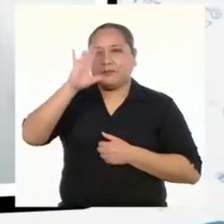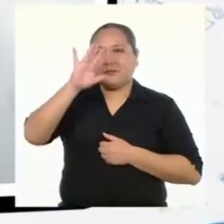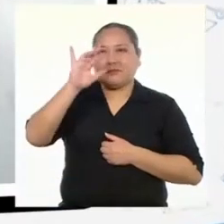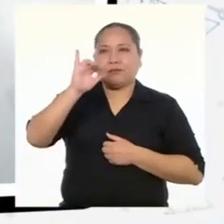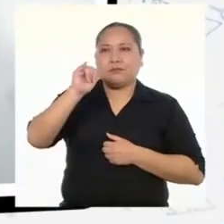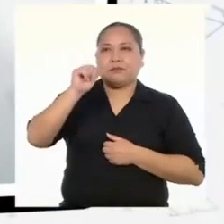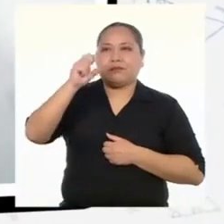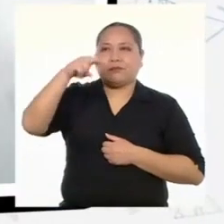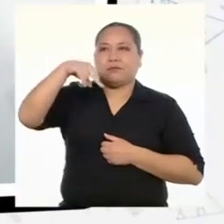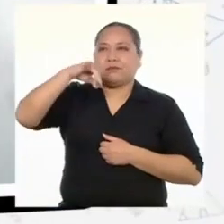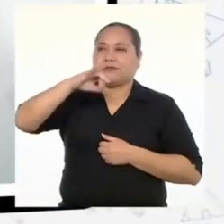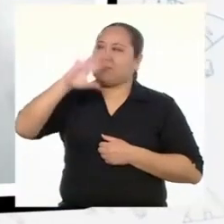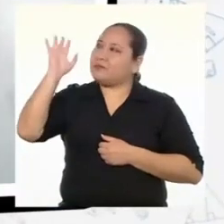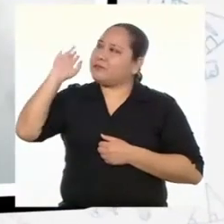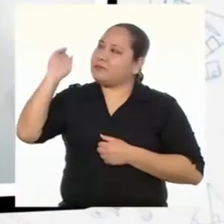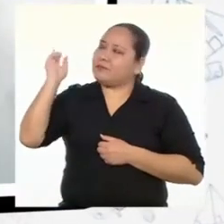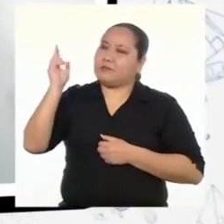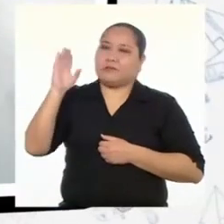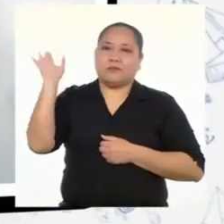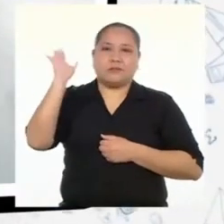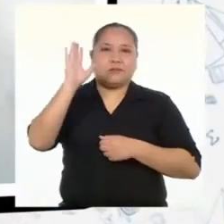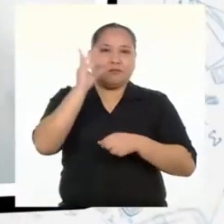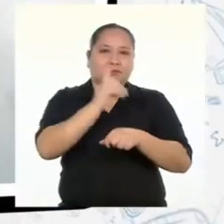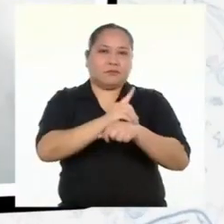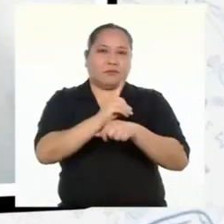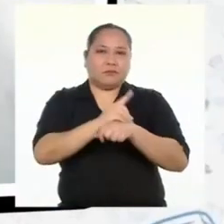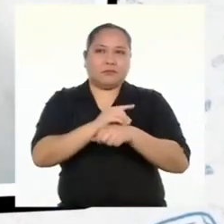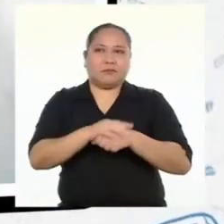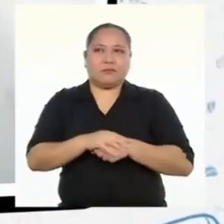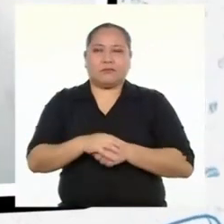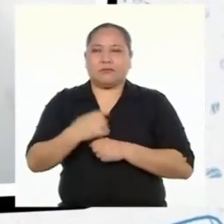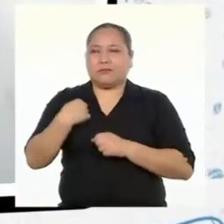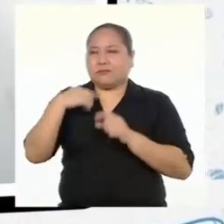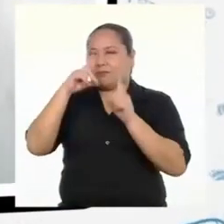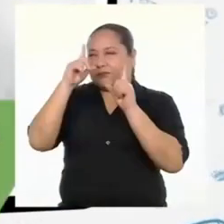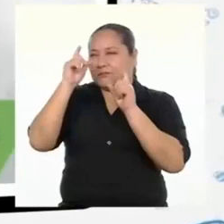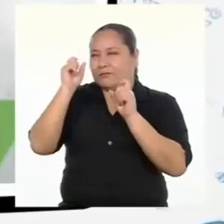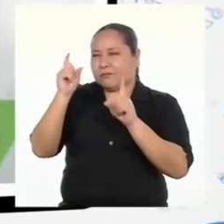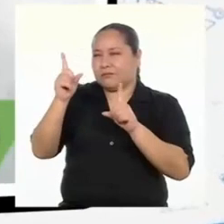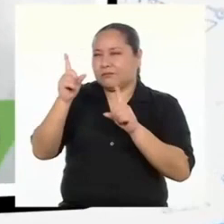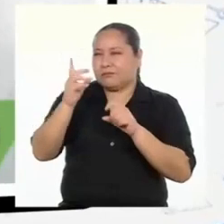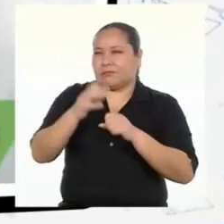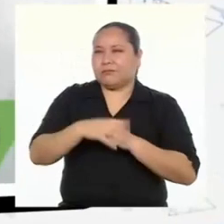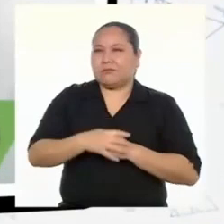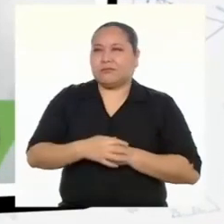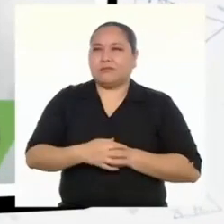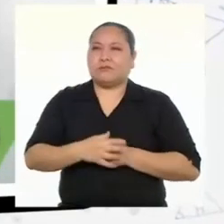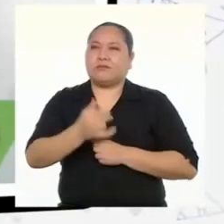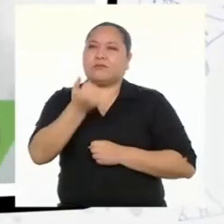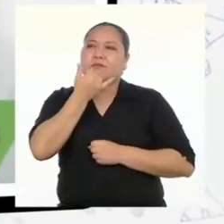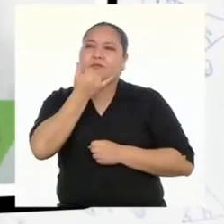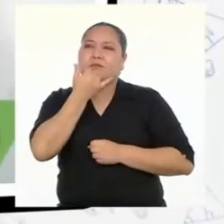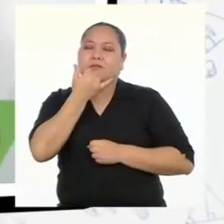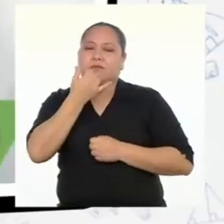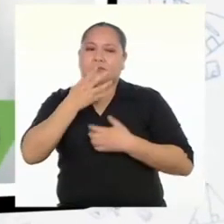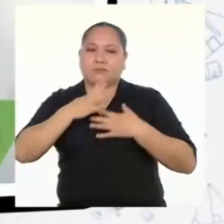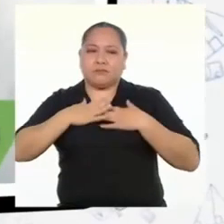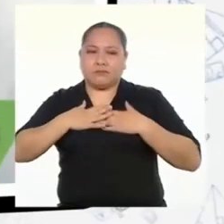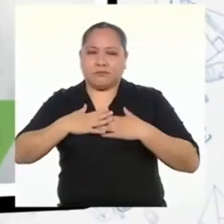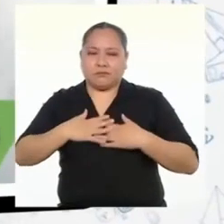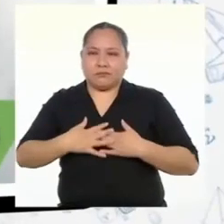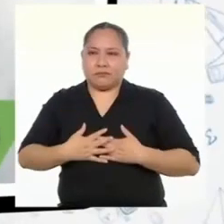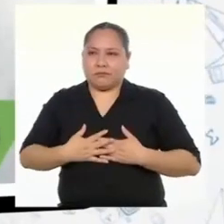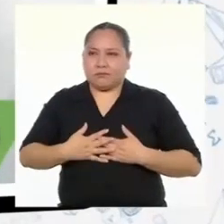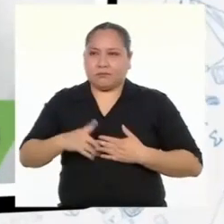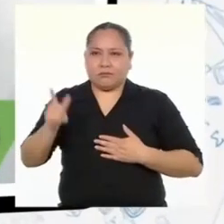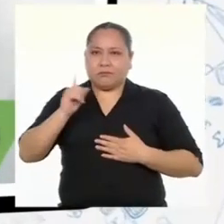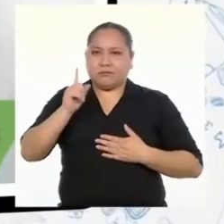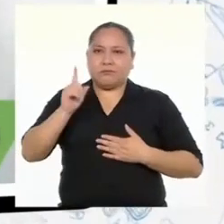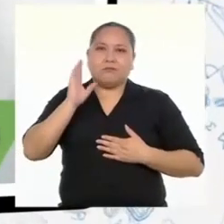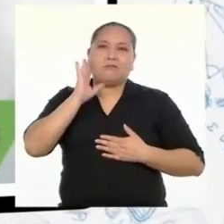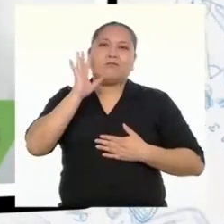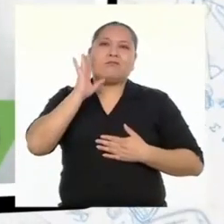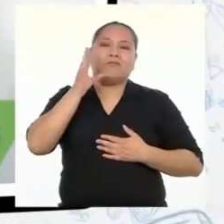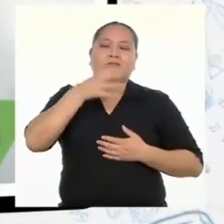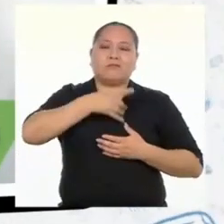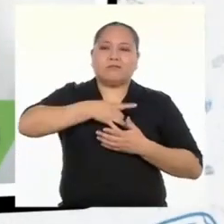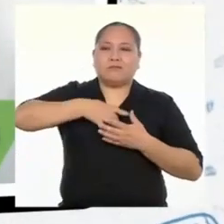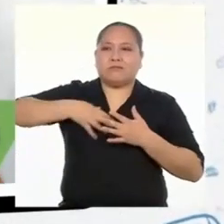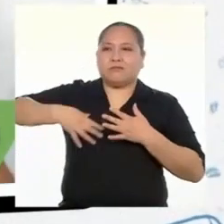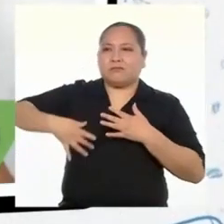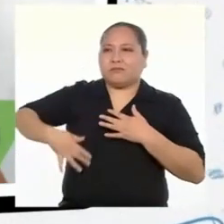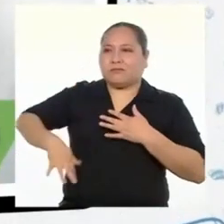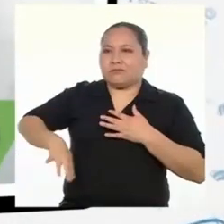Hola, Yanira. Hola, profesora. Hola, doctor Porras. Le tengo una pregunta. ¿Qué pasaría con el organismo si no elimináramos los